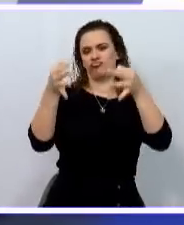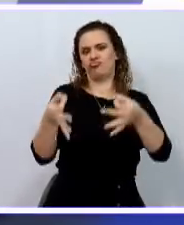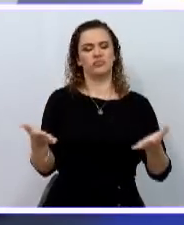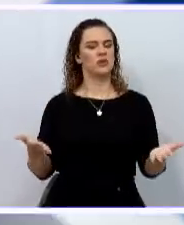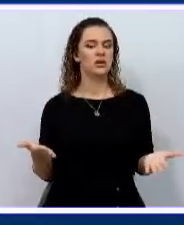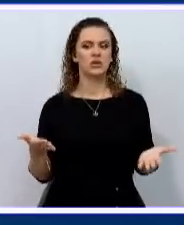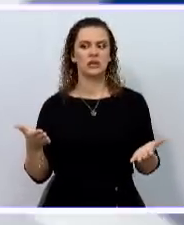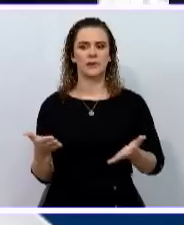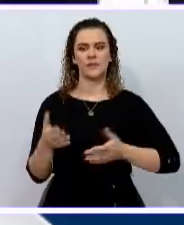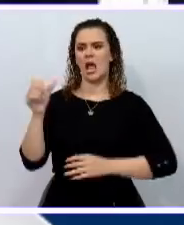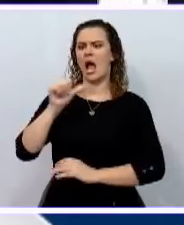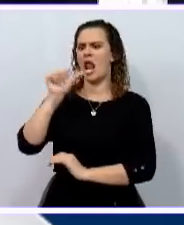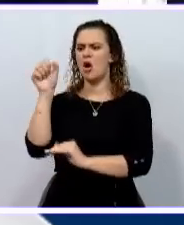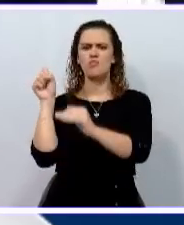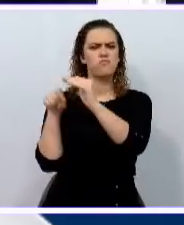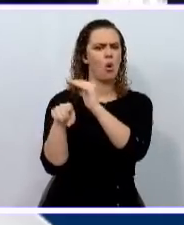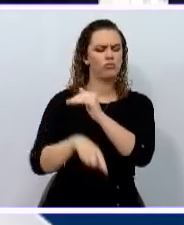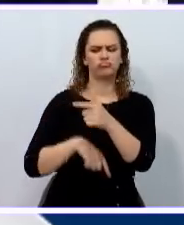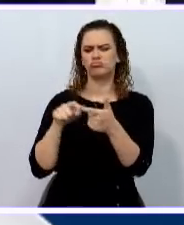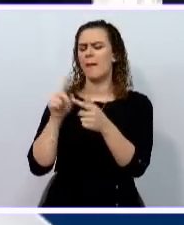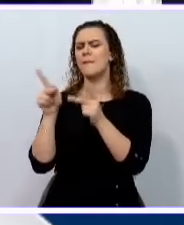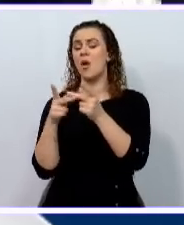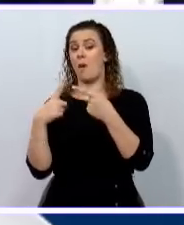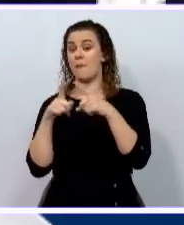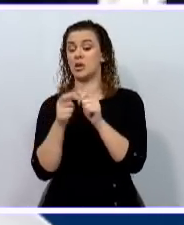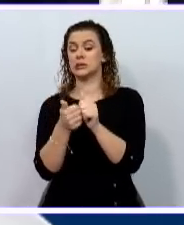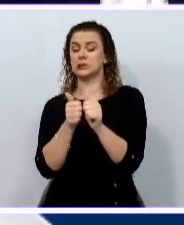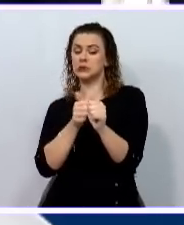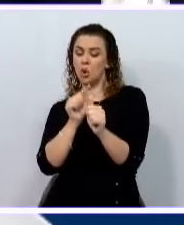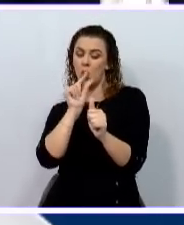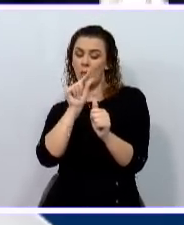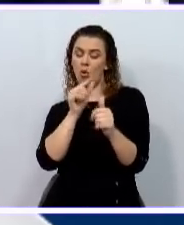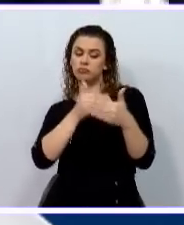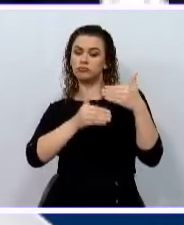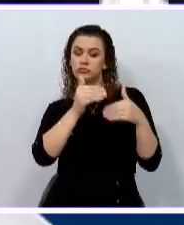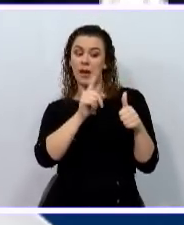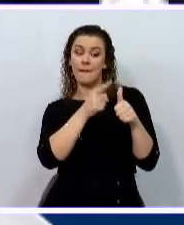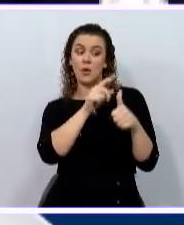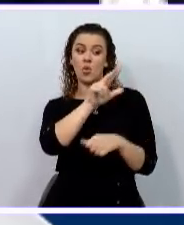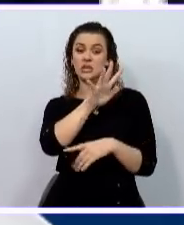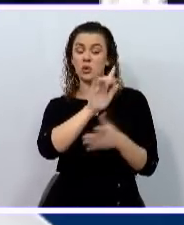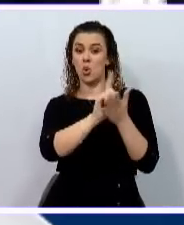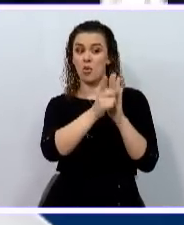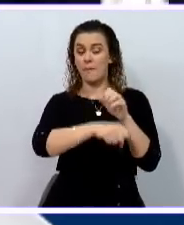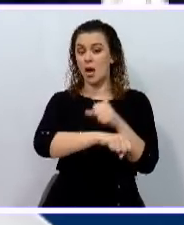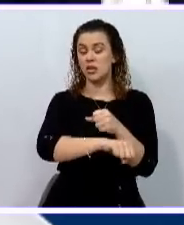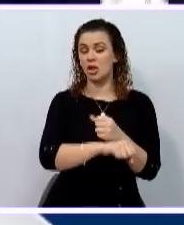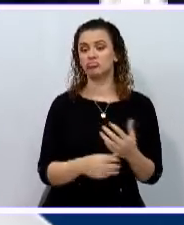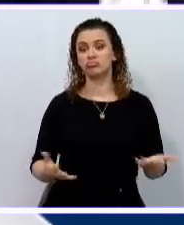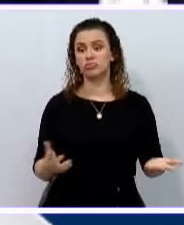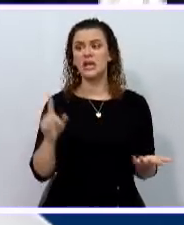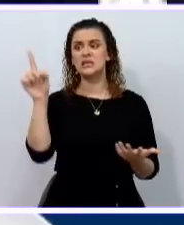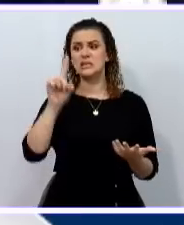del de liga deportiva Alajuelense perfecto pero si retrotraemos un poco la película los primeros 35 minutos de partido